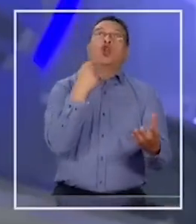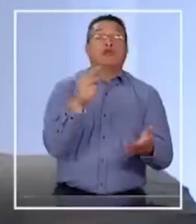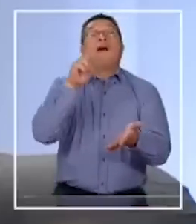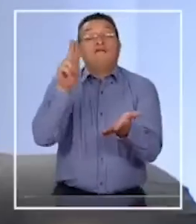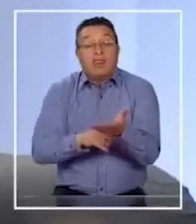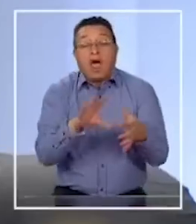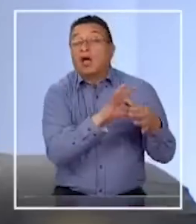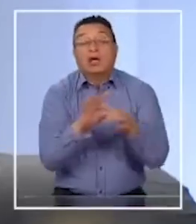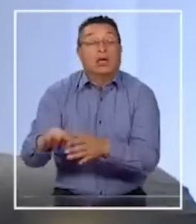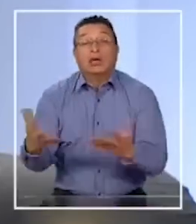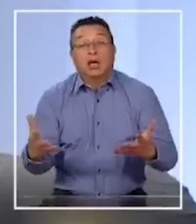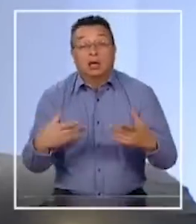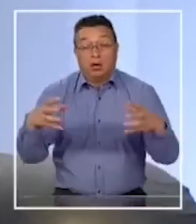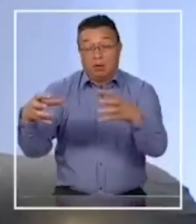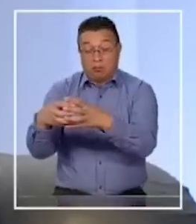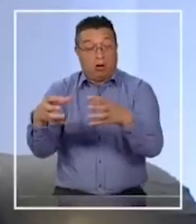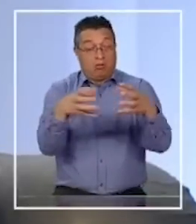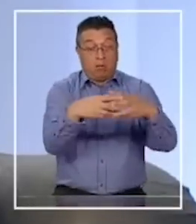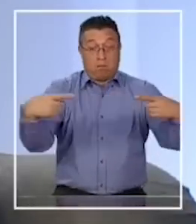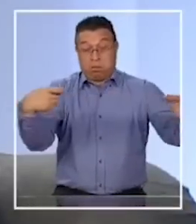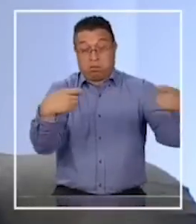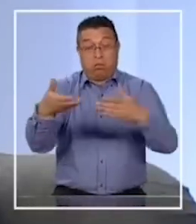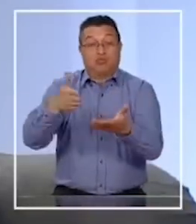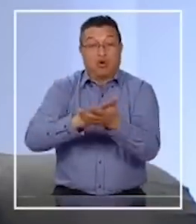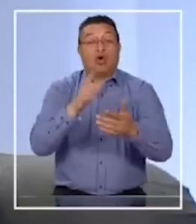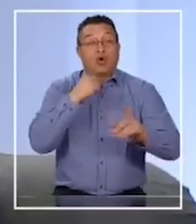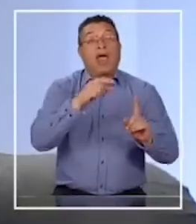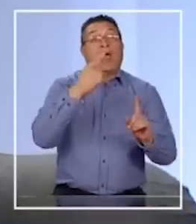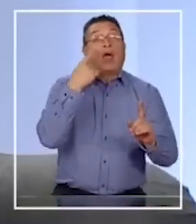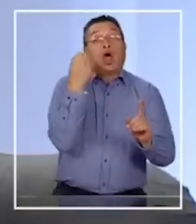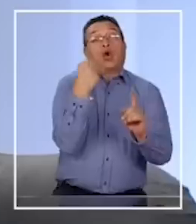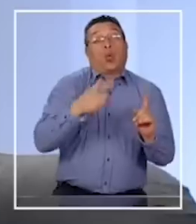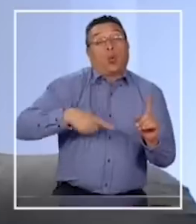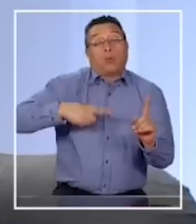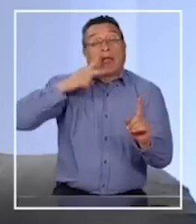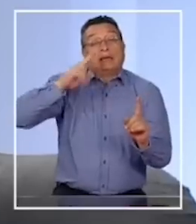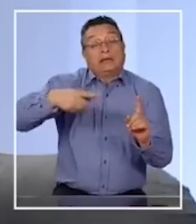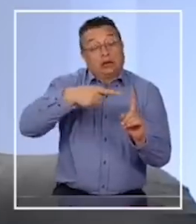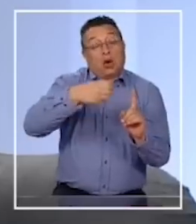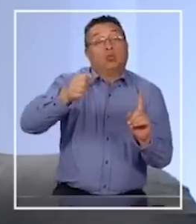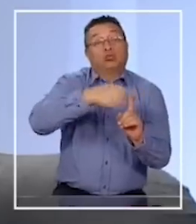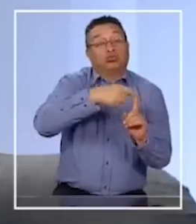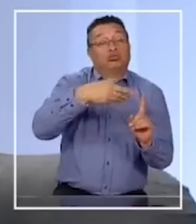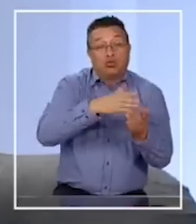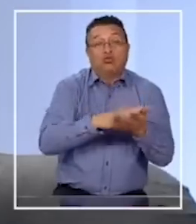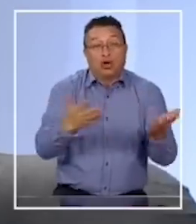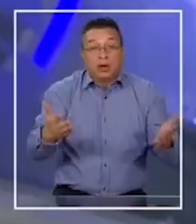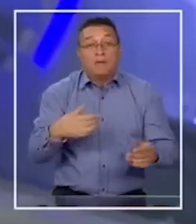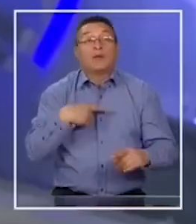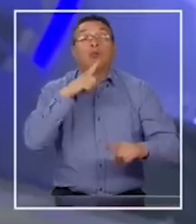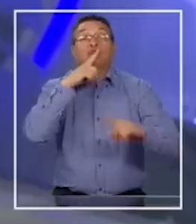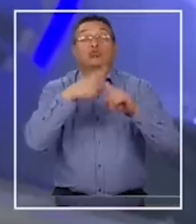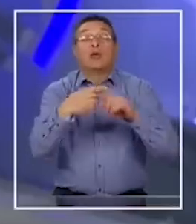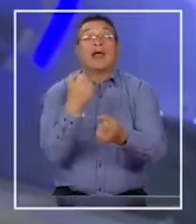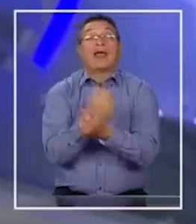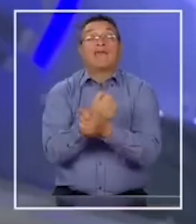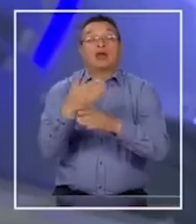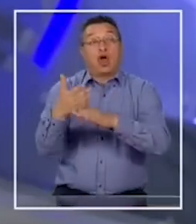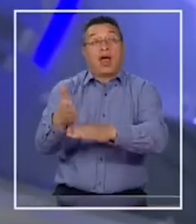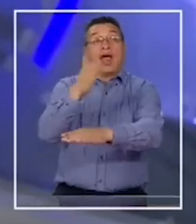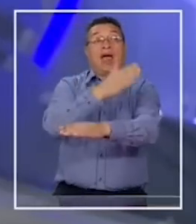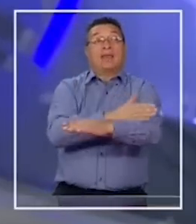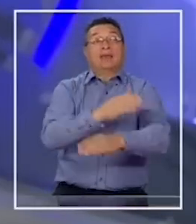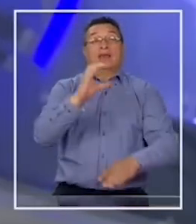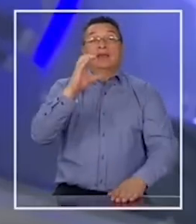mueren entre bandas se matan entre ellos y mueren víctimas inocentes mueren todos si aquí no hay nadie que se salve Matías Cómo se llama el carabinero anterior al